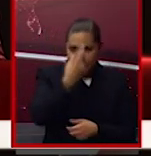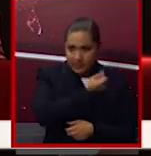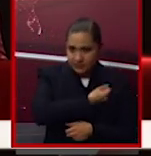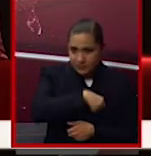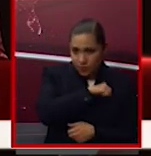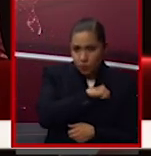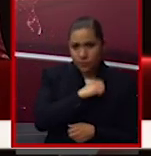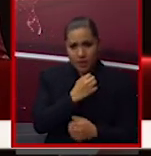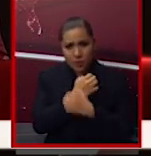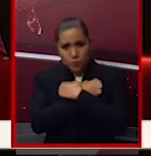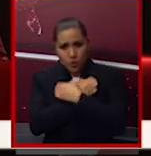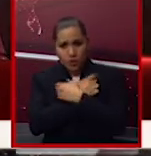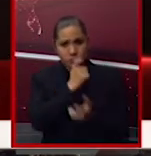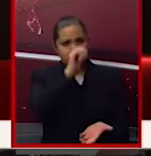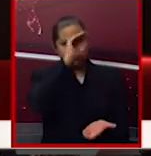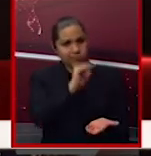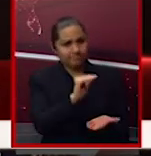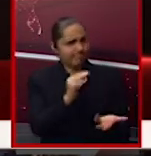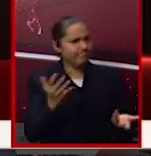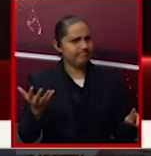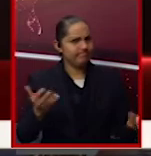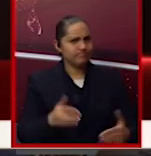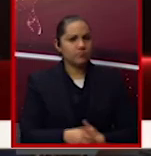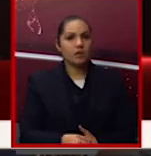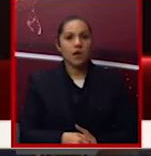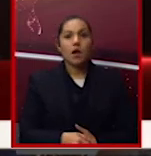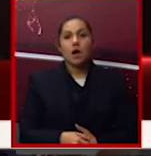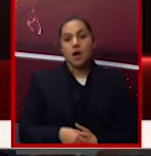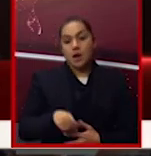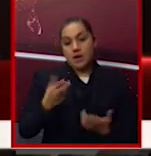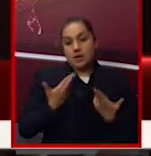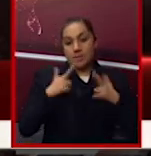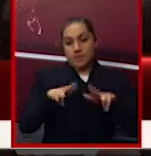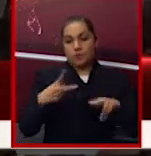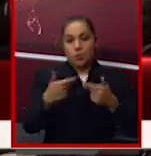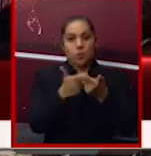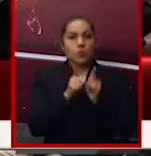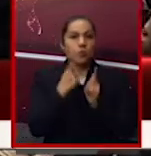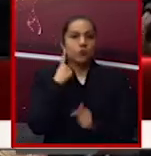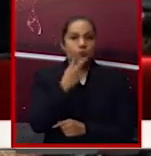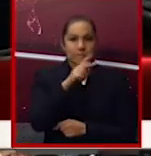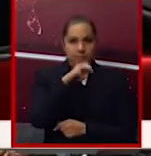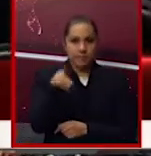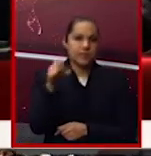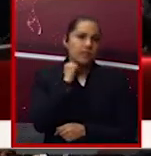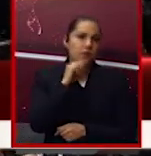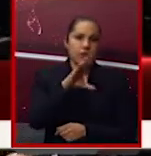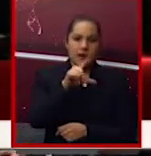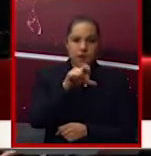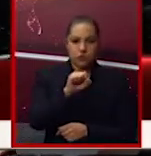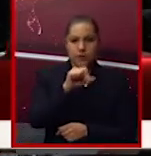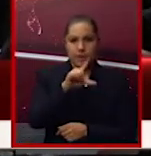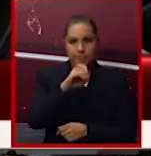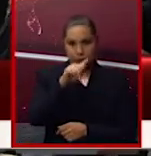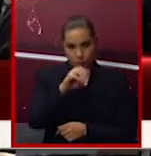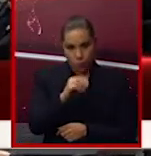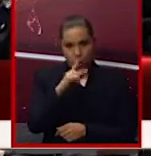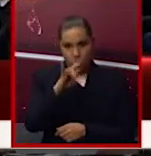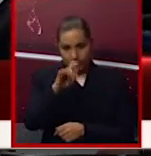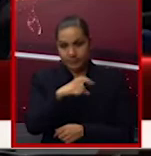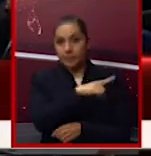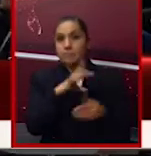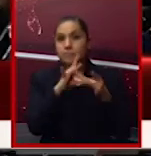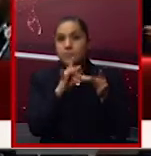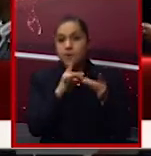educación. En representación del Partido Verde Ecologista, el senador Carlos Alberto Puente Salas indicó que por